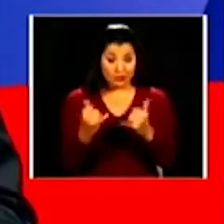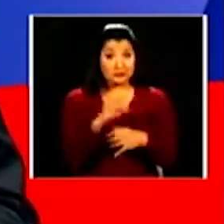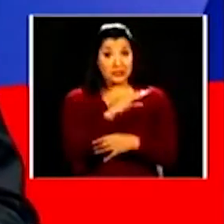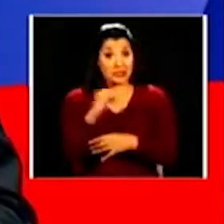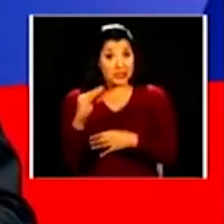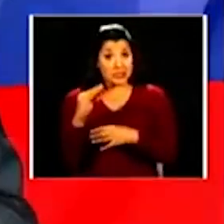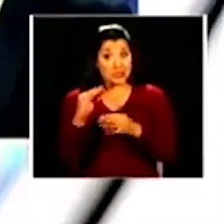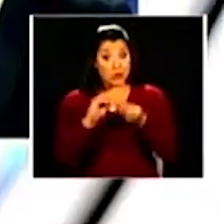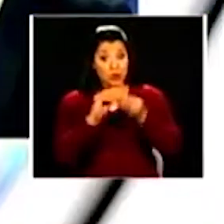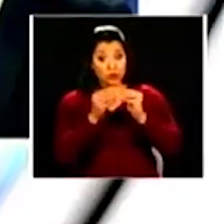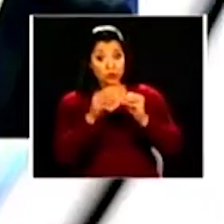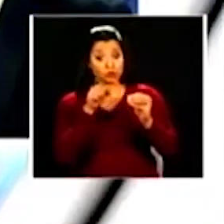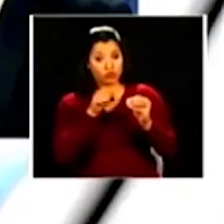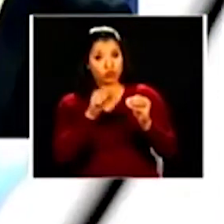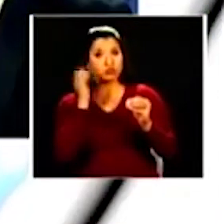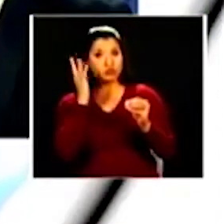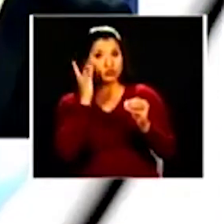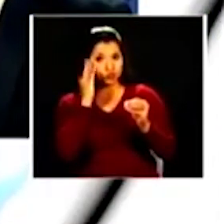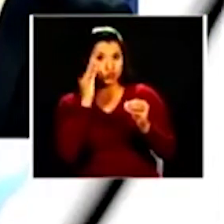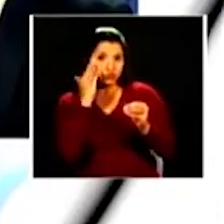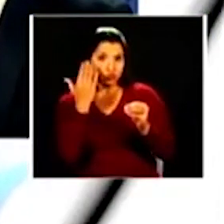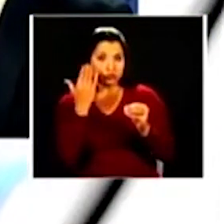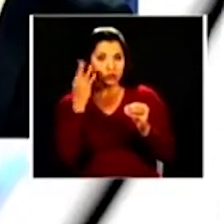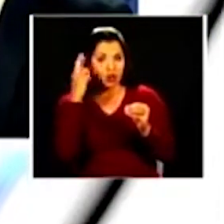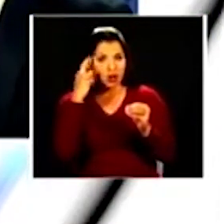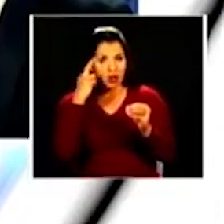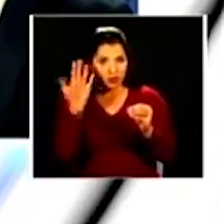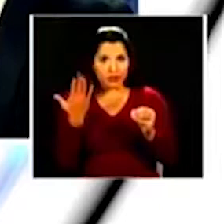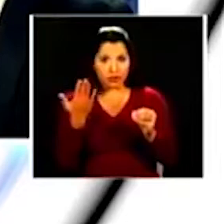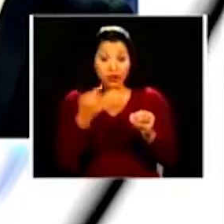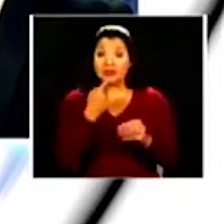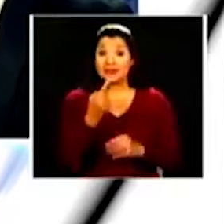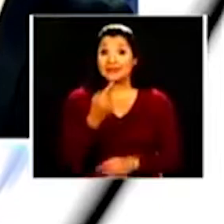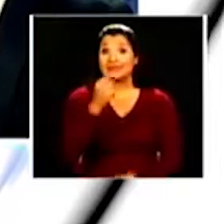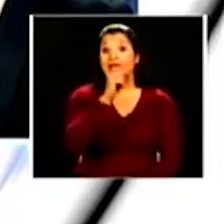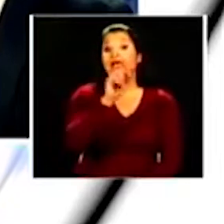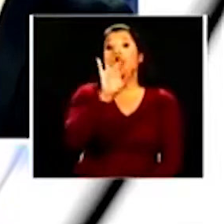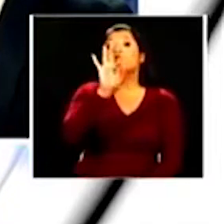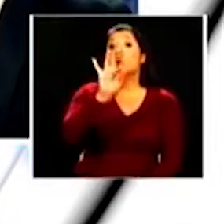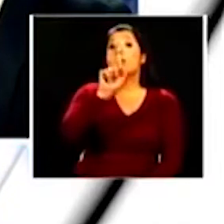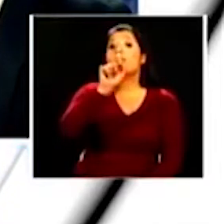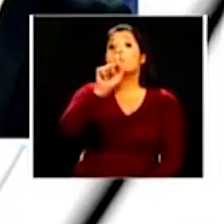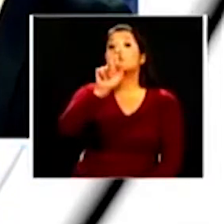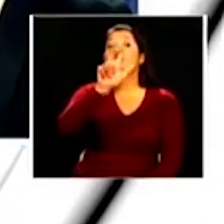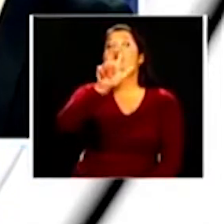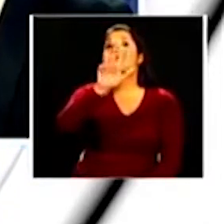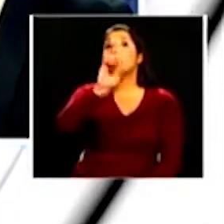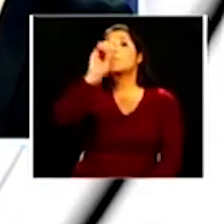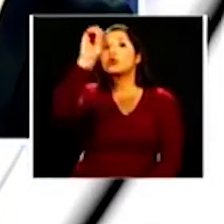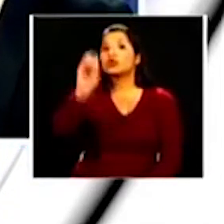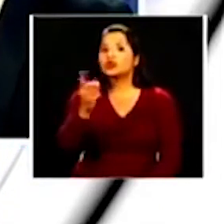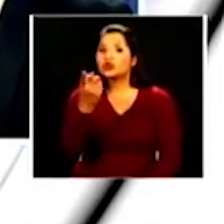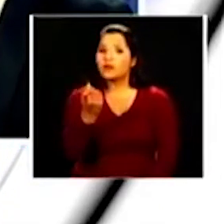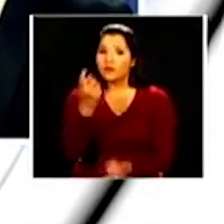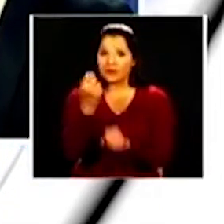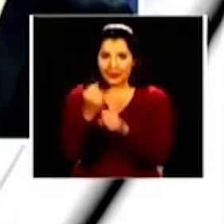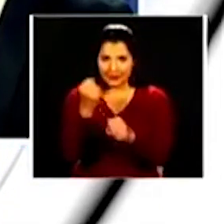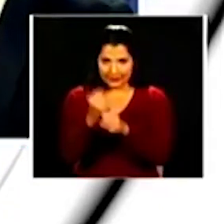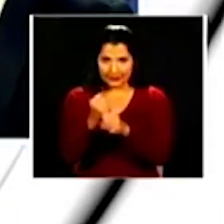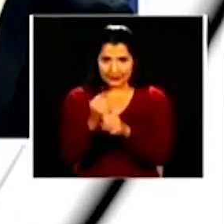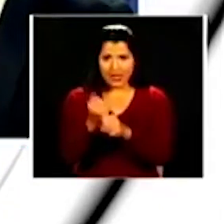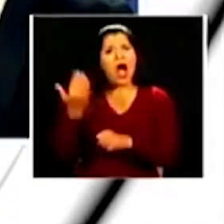ilustrar que esa preocupación es totalmente válida. Una tasa del desempleo del 9,3%, que si bien bajó del